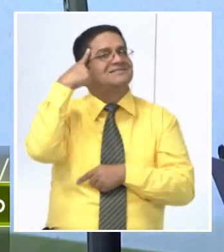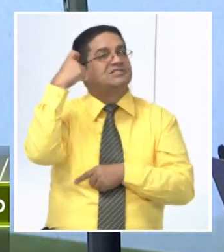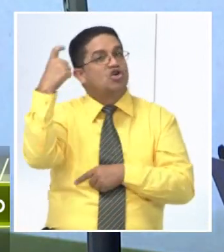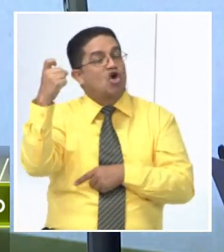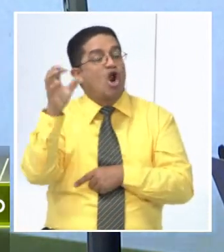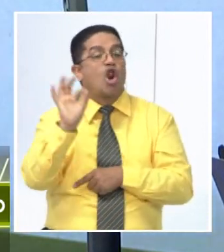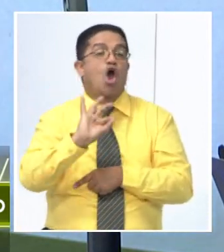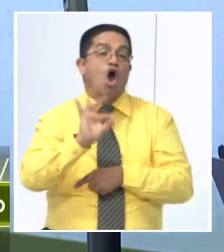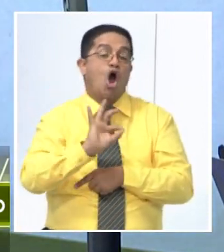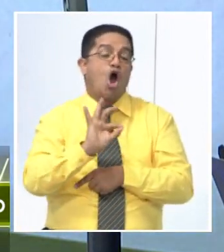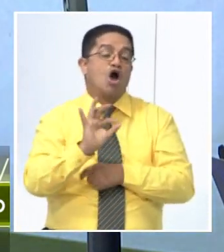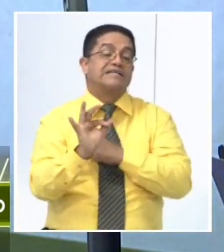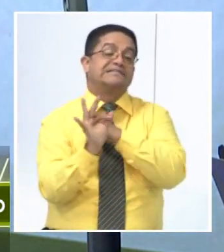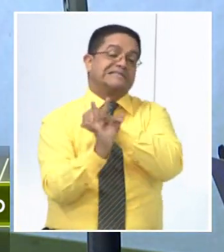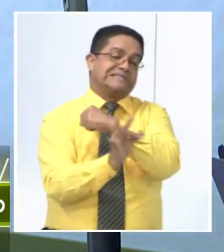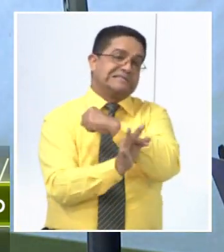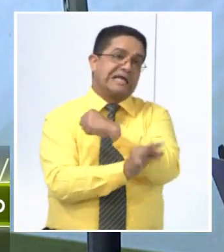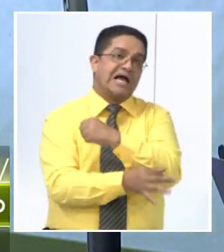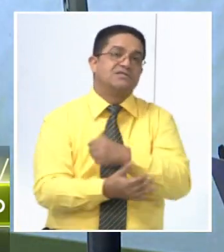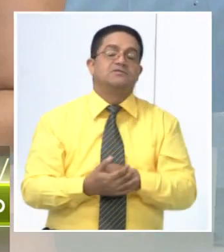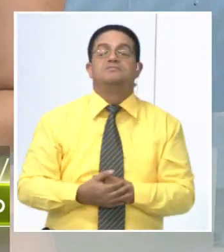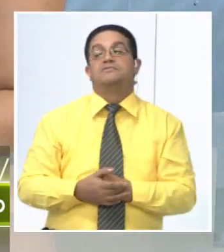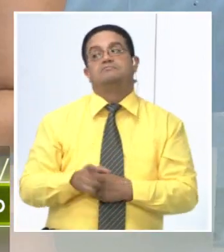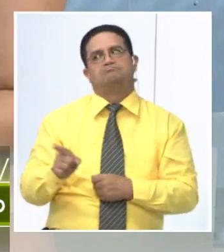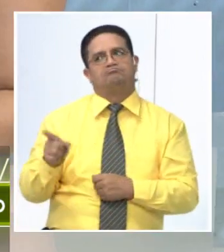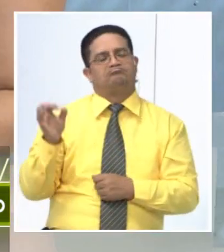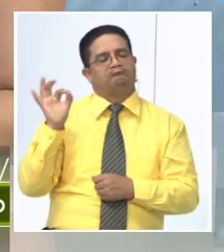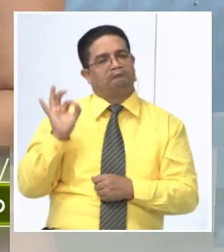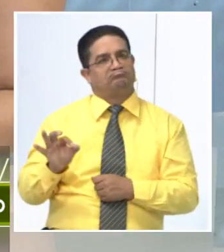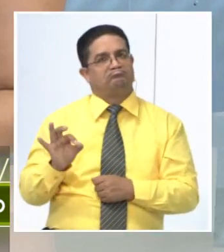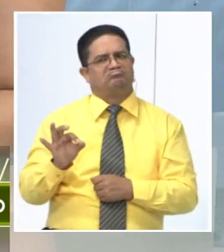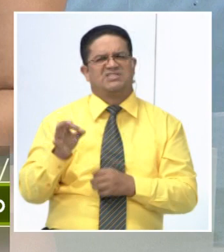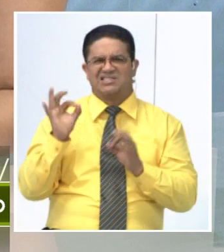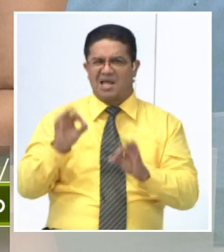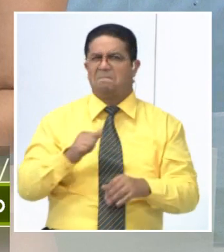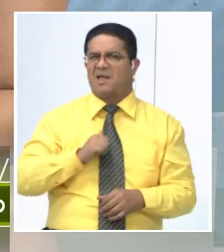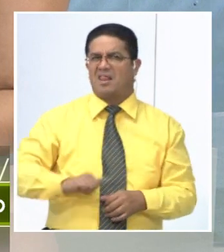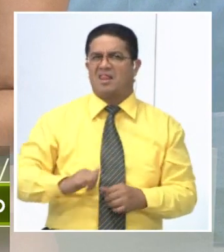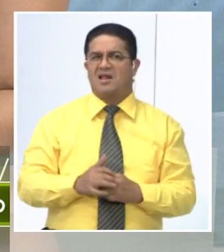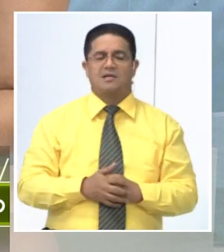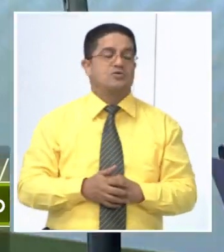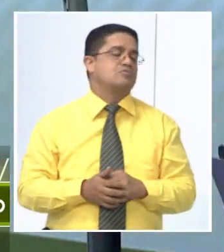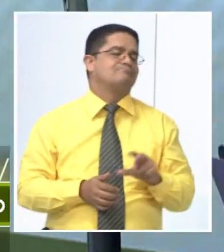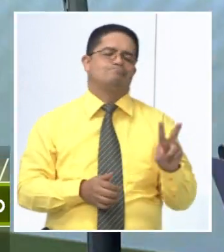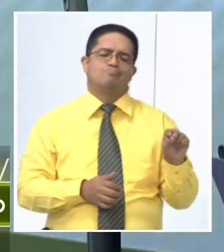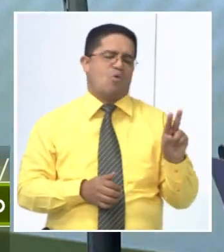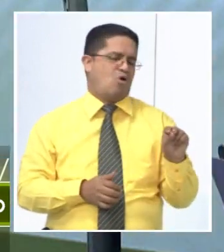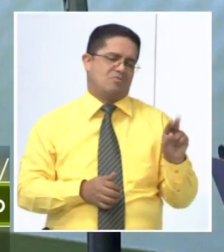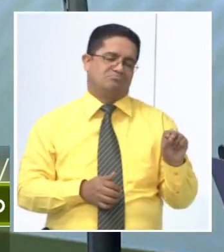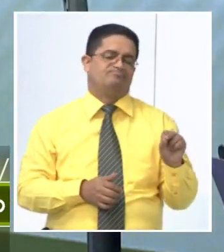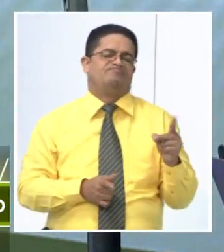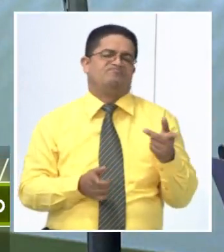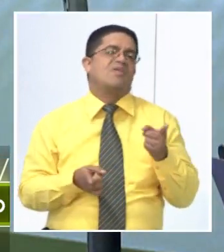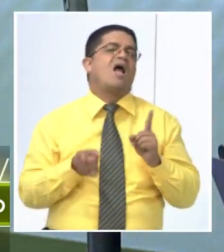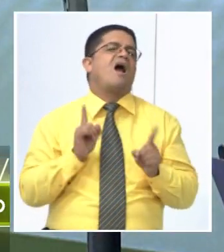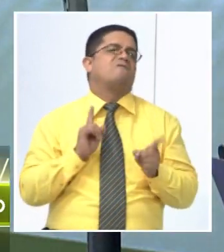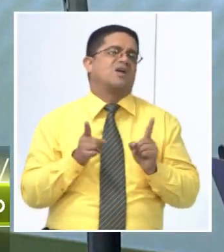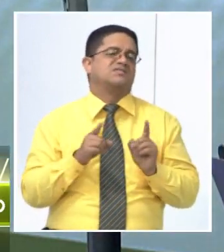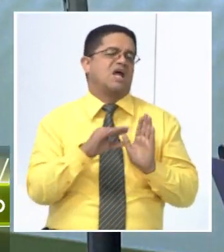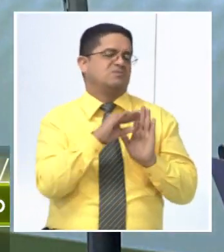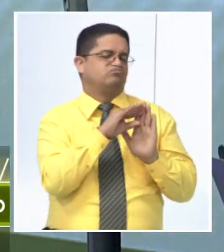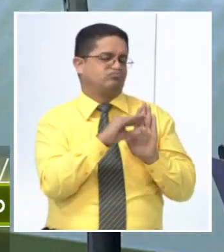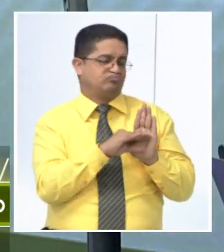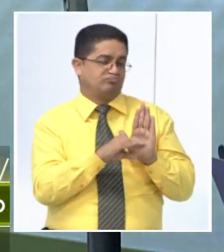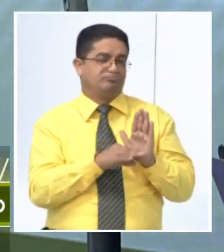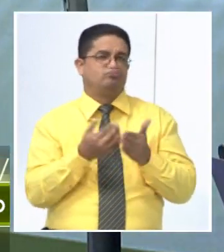sea psiquiatra. Por supuesto, ¿el abordaje siempre va a ser quirúrgico? No necesariamente es quirúrgico. Hay un protocolo que desde